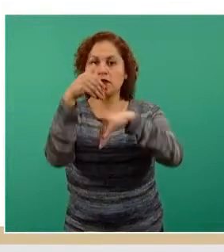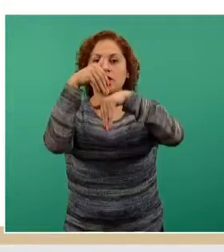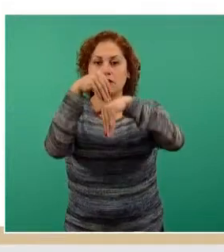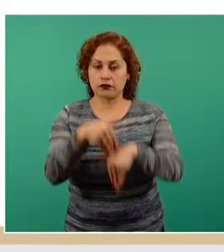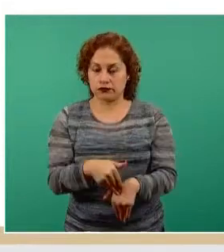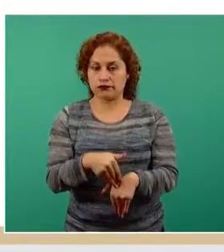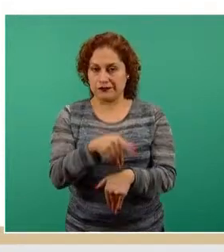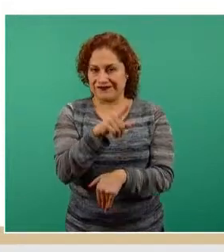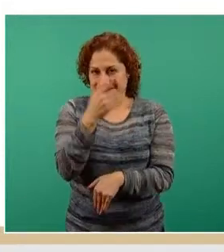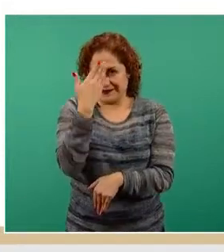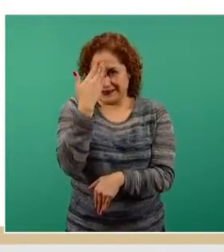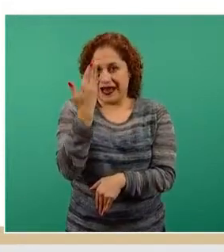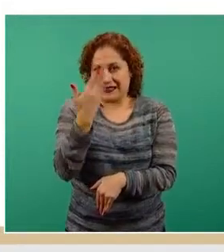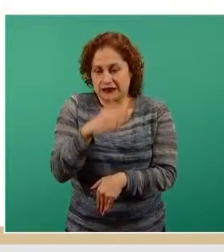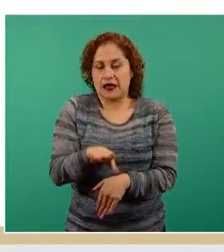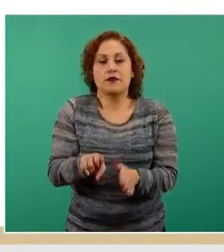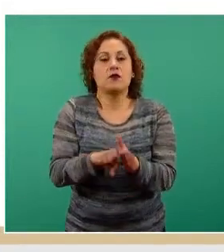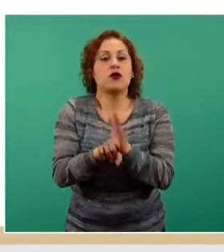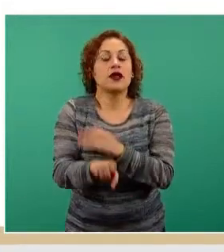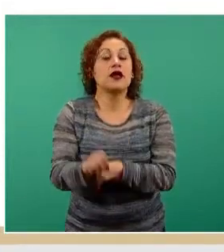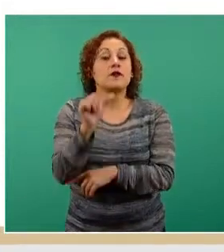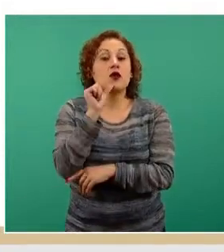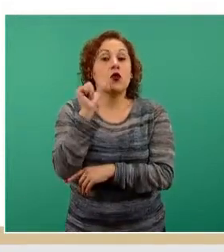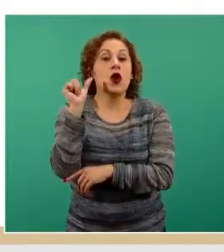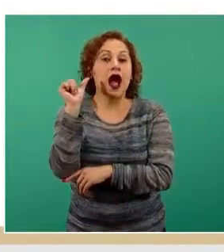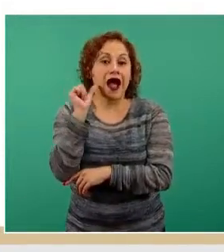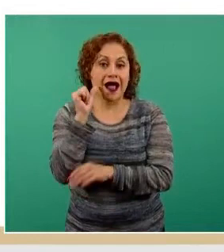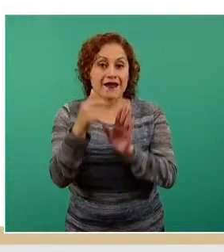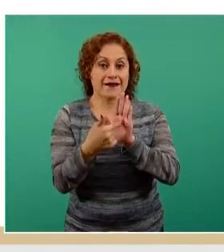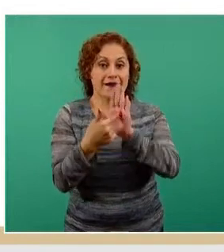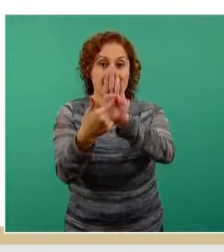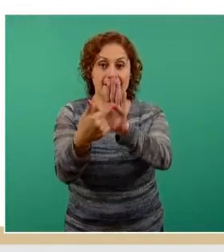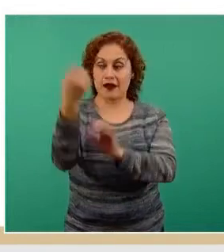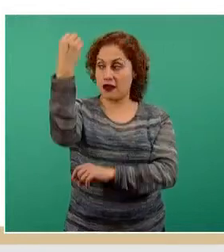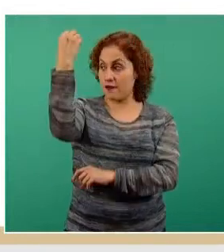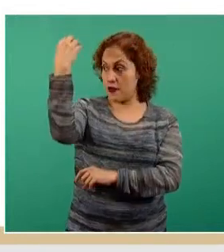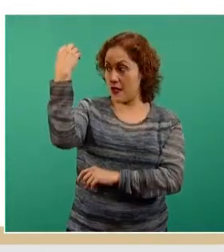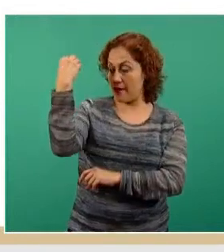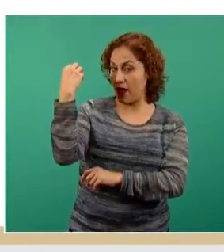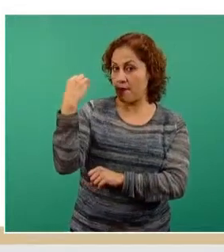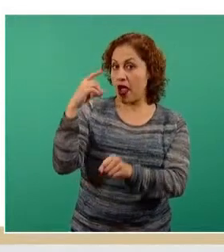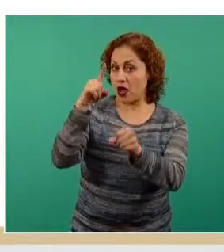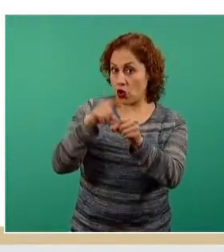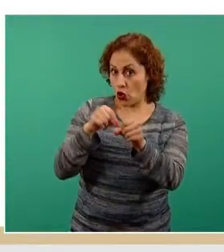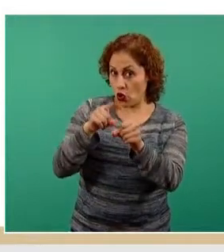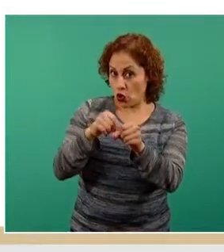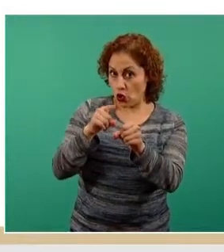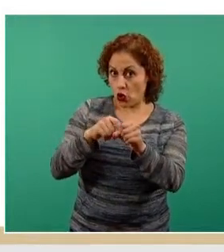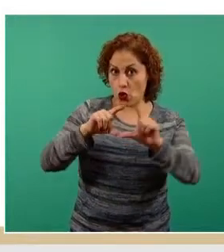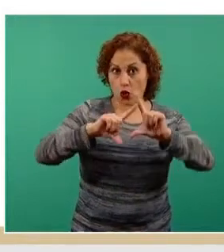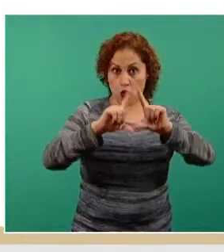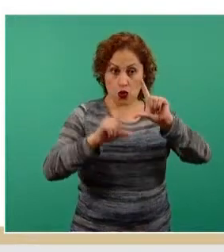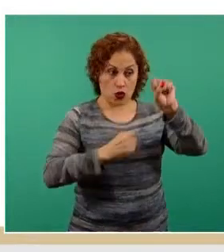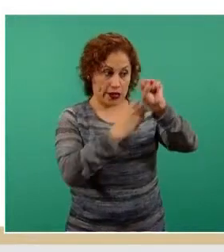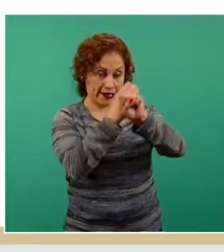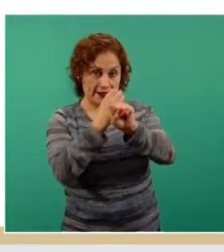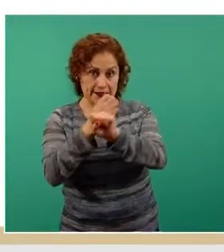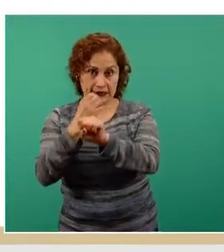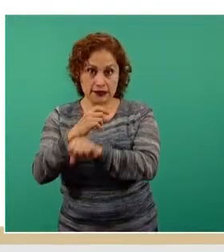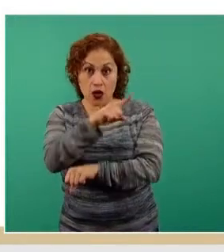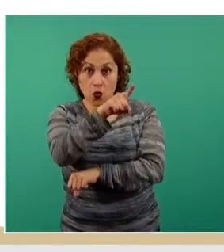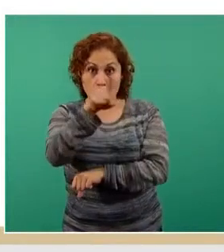sobre todo ahora, el día de ayer que se presentaba el semáforo, sobre las acciones que tenemos que tener nosotros